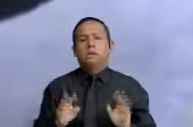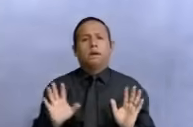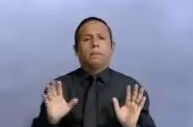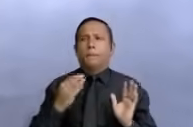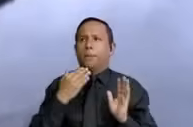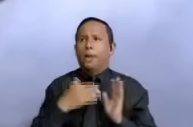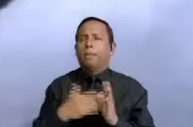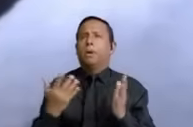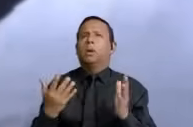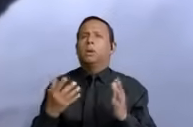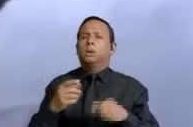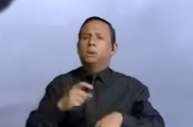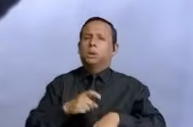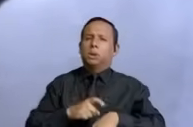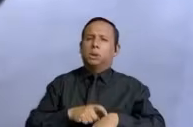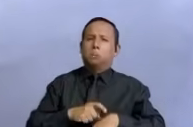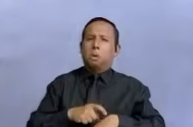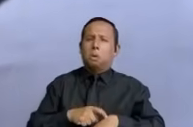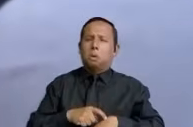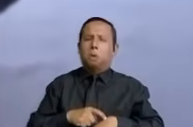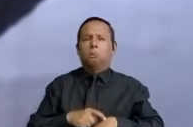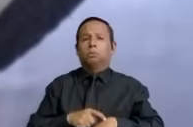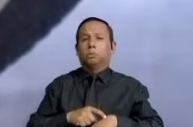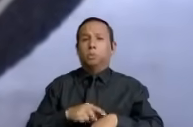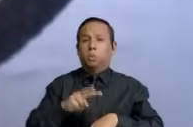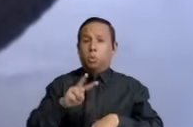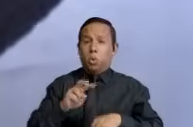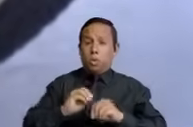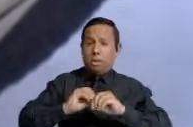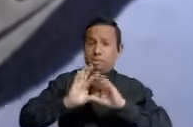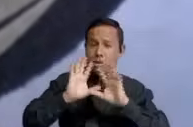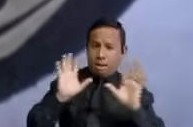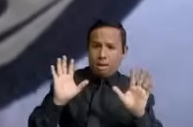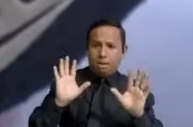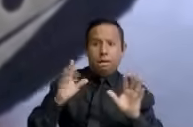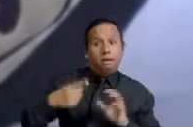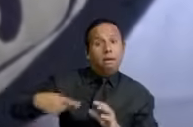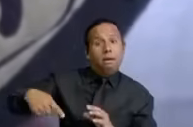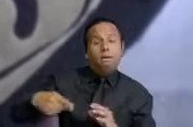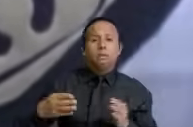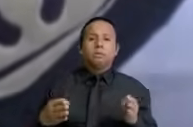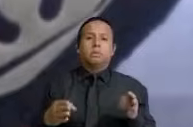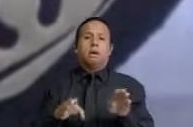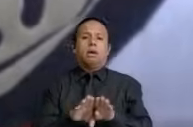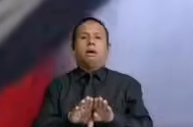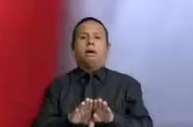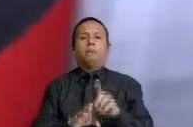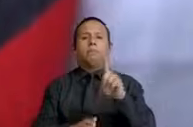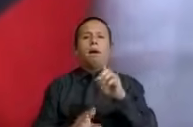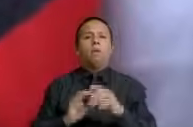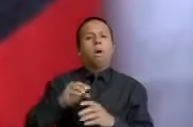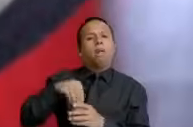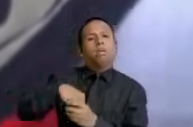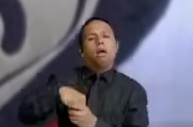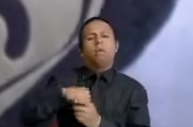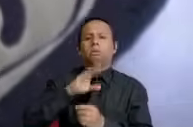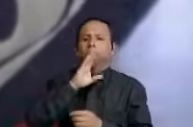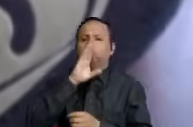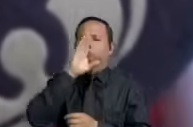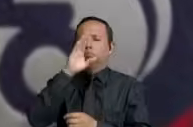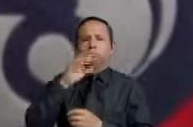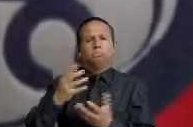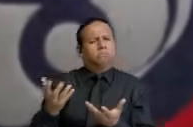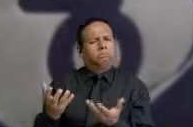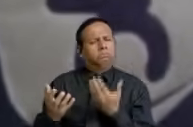horario de que está autorizado que es las 2 de la mañana ellos cierran las puertas pero adentro siguen Siguen con el con sigue con la